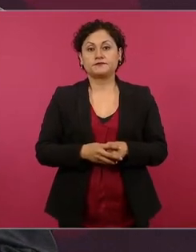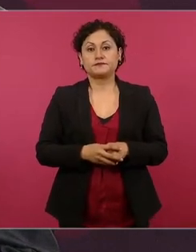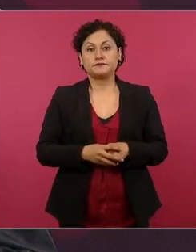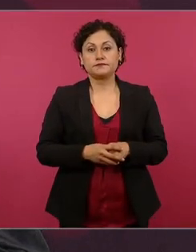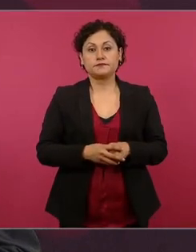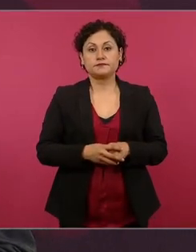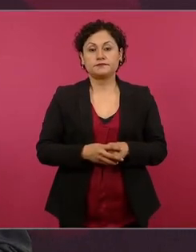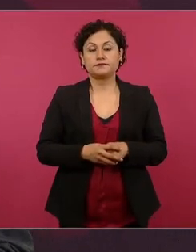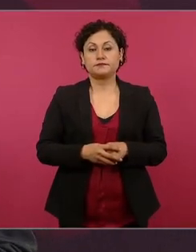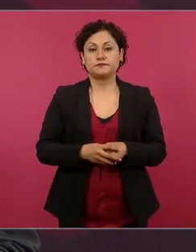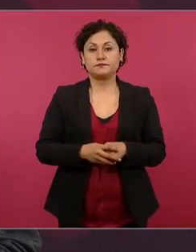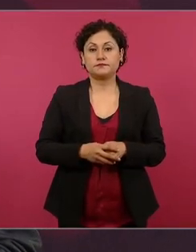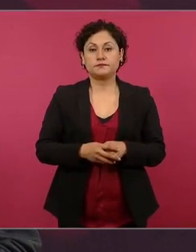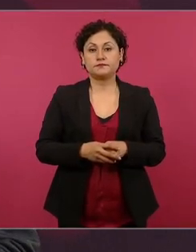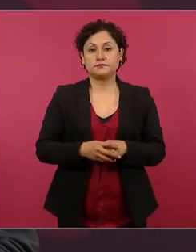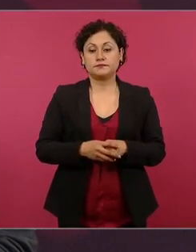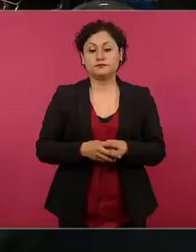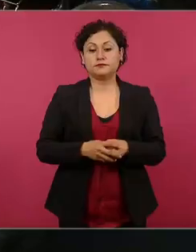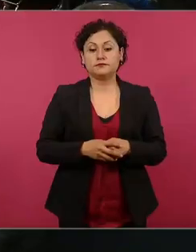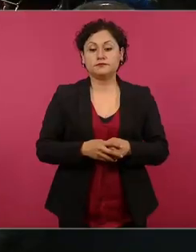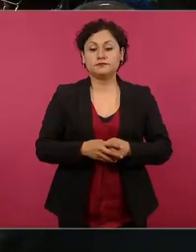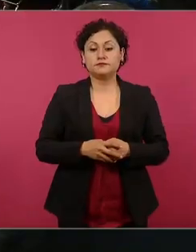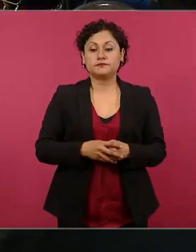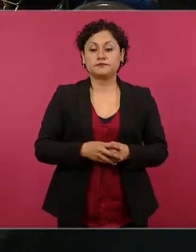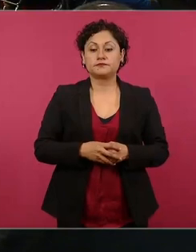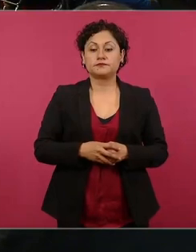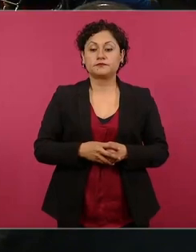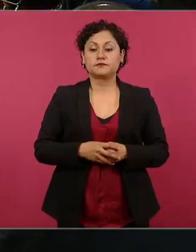combustible que